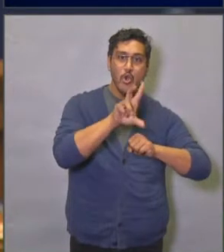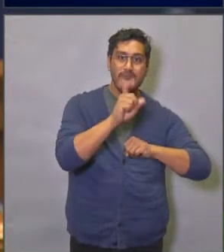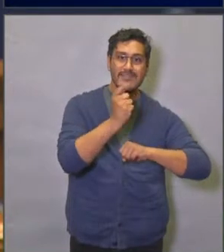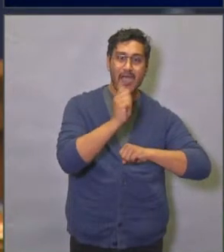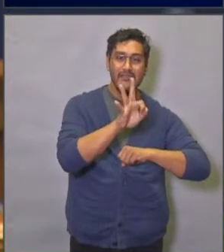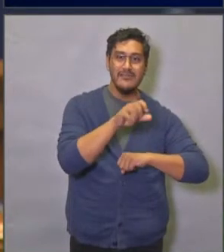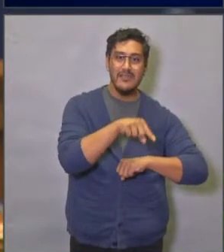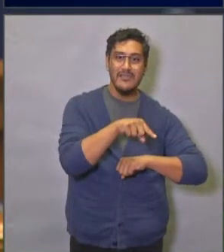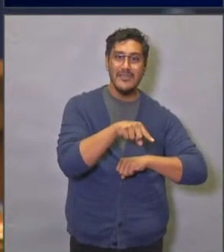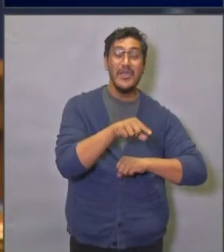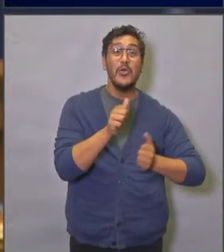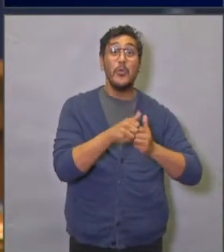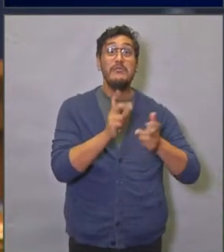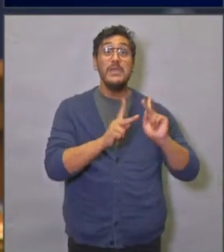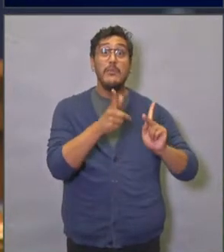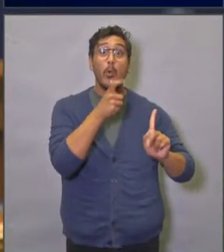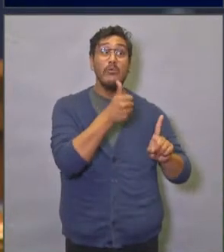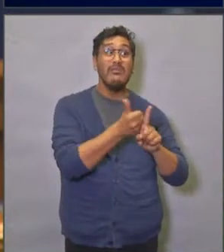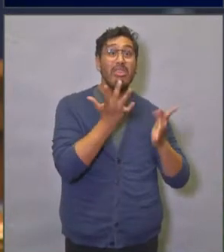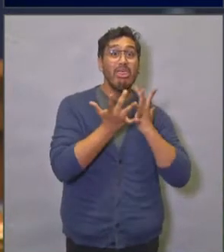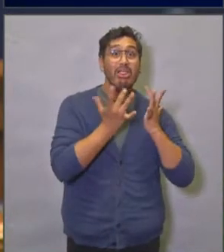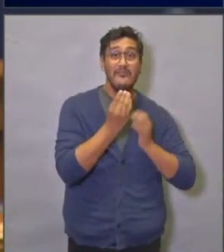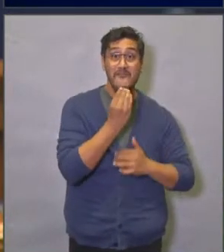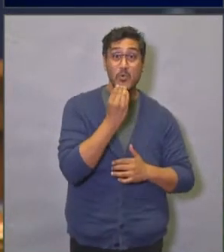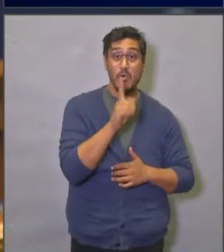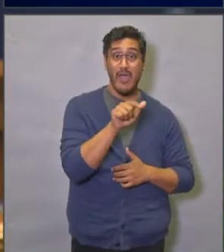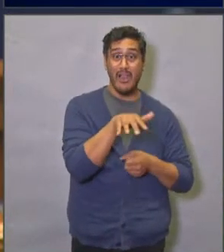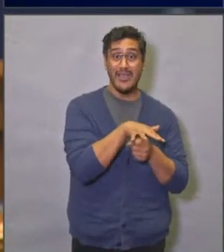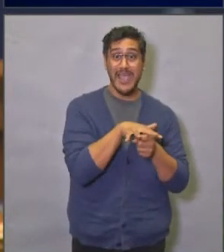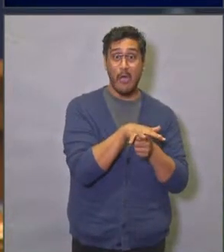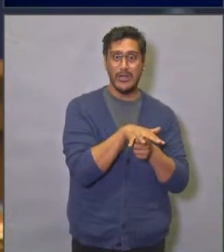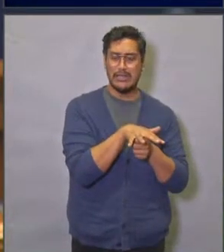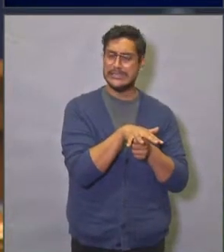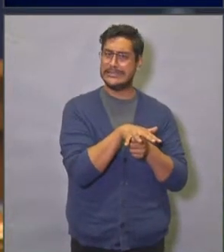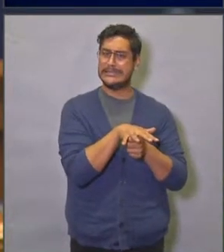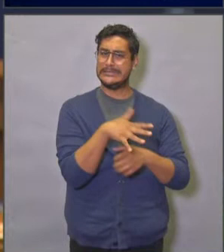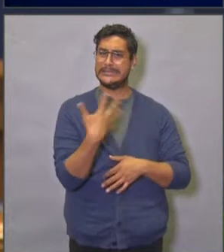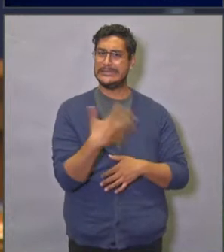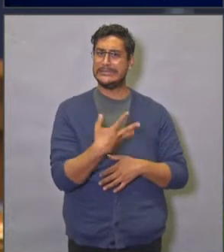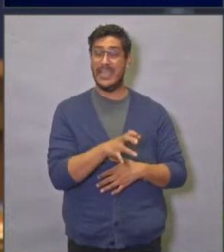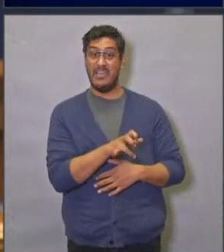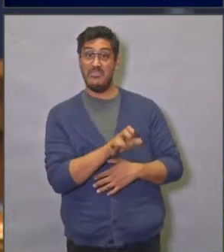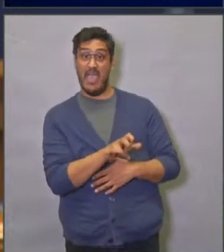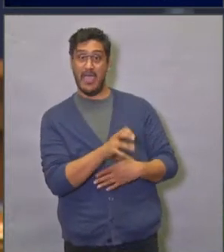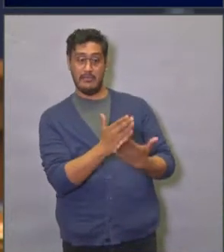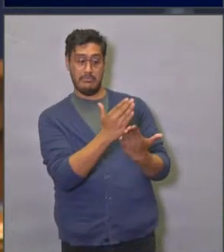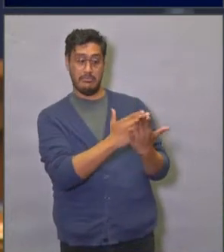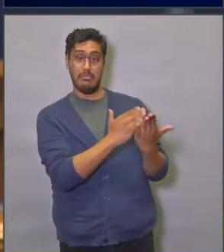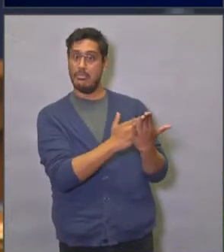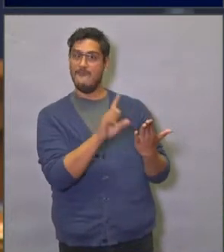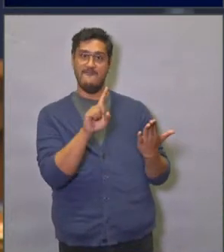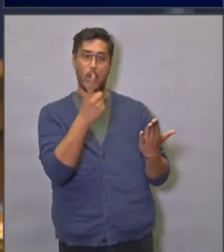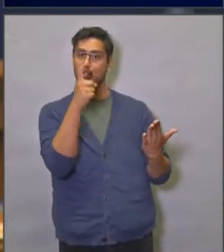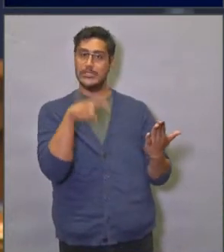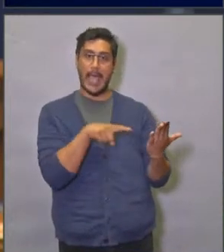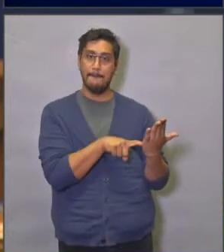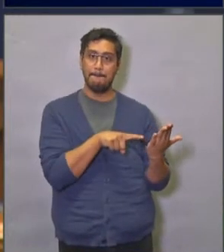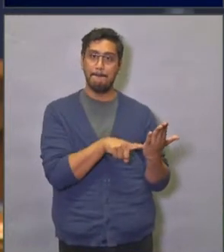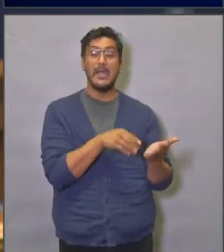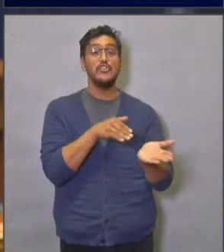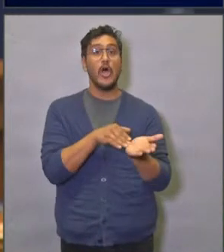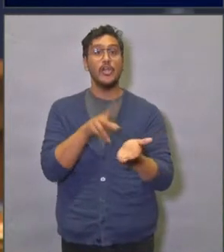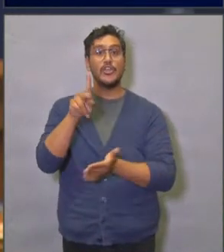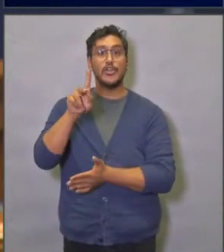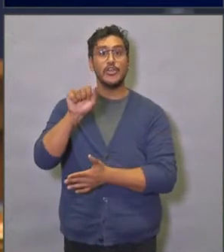la falta de comida en el condado de Los Ángeles. Este estudio es el primero de su clase. La doctora